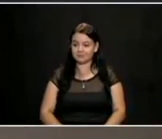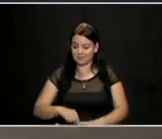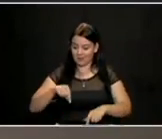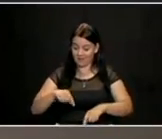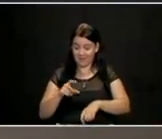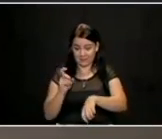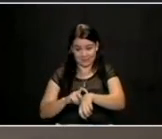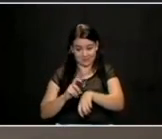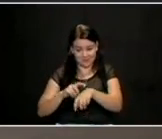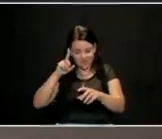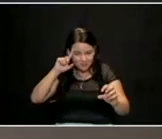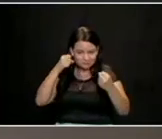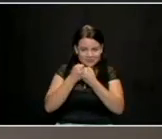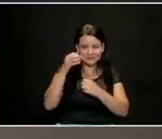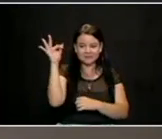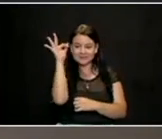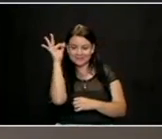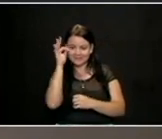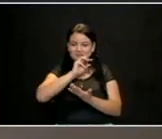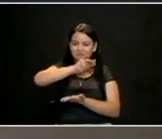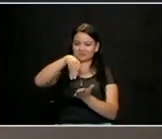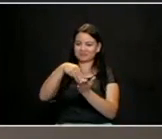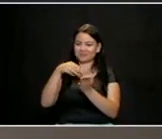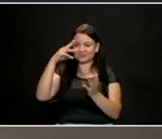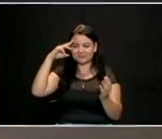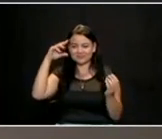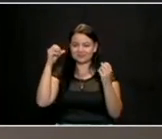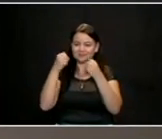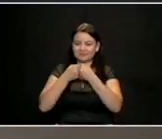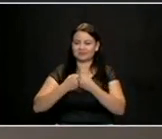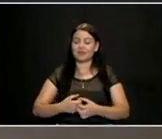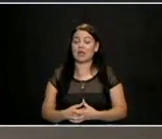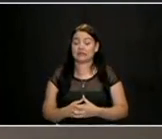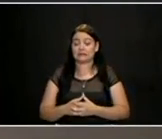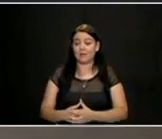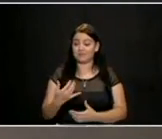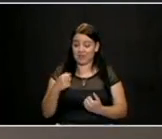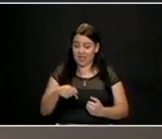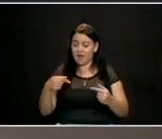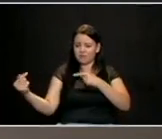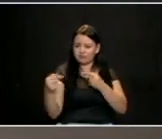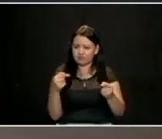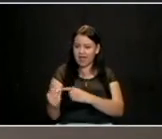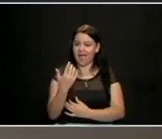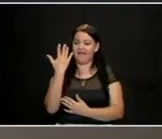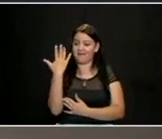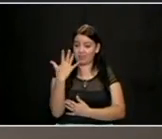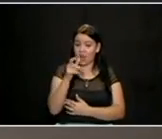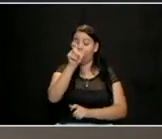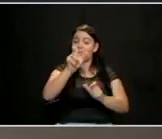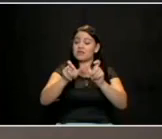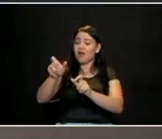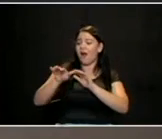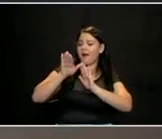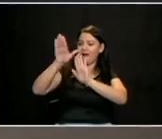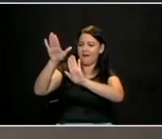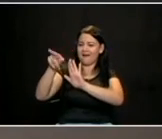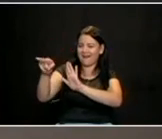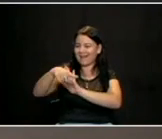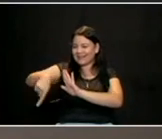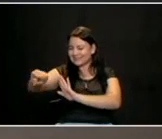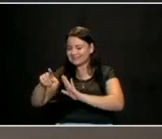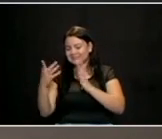alianza entre Hora 13 Noticias y Telemedellín. Es el quinto debate que se hace en Telemedellín con candidatos a la alcaldía y en